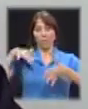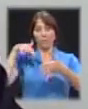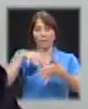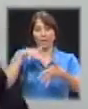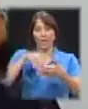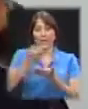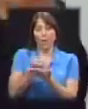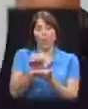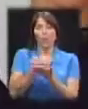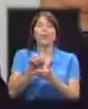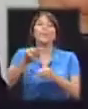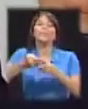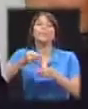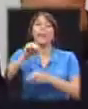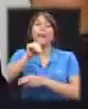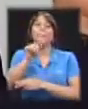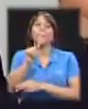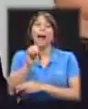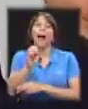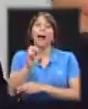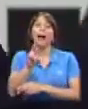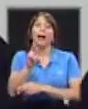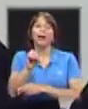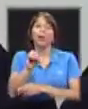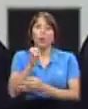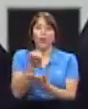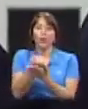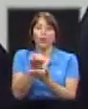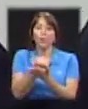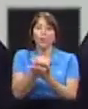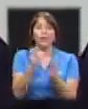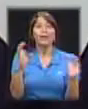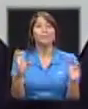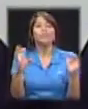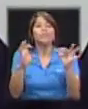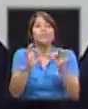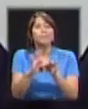economía, macroeconomía es la parte que tiene que ver con todo,